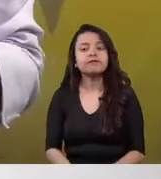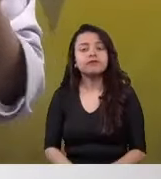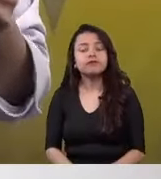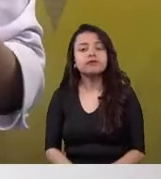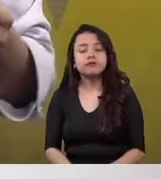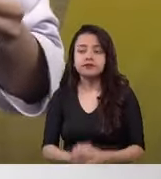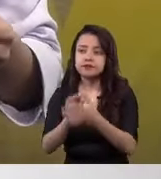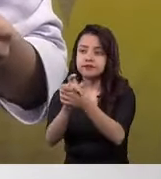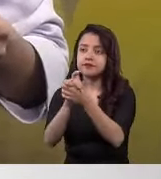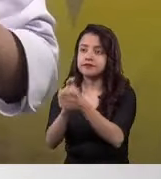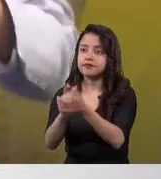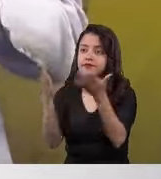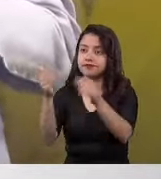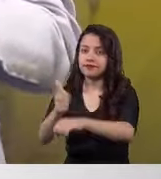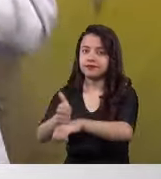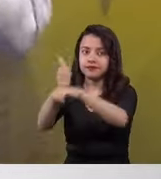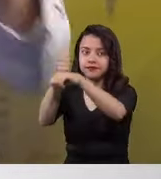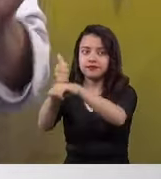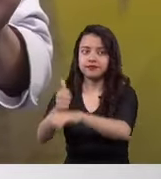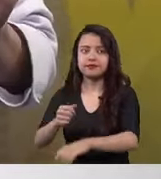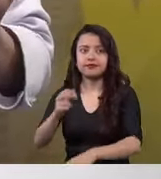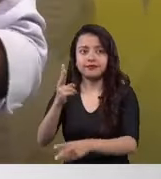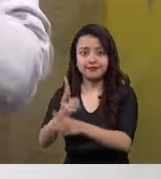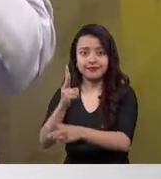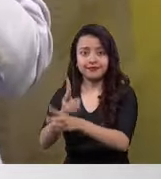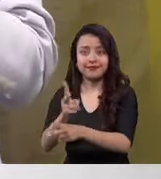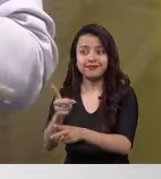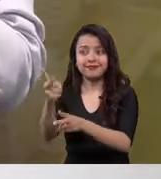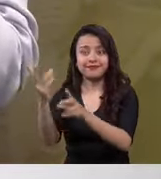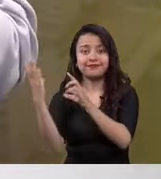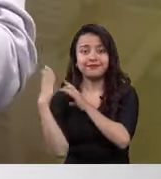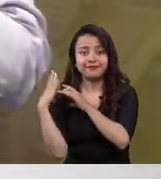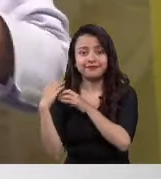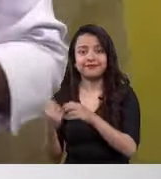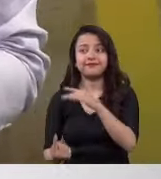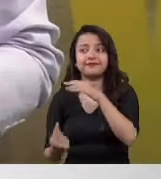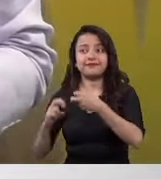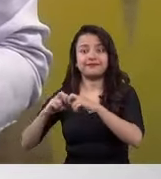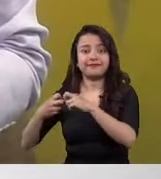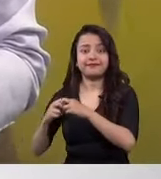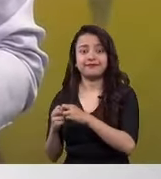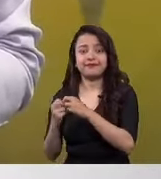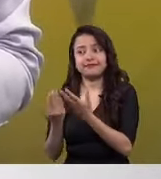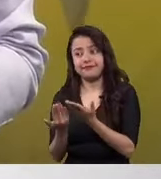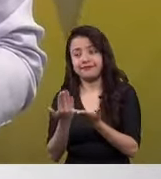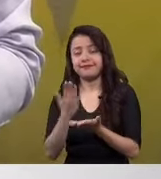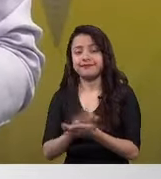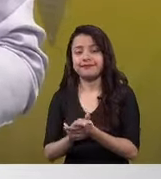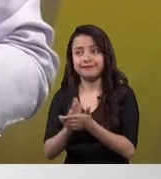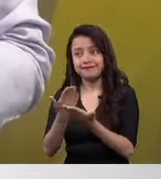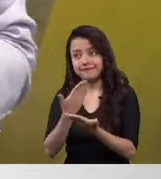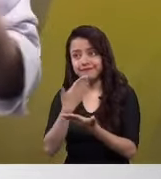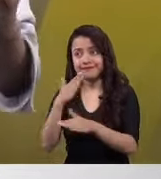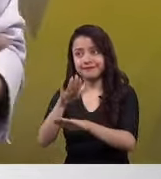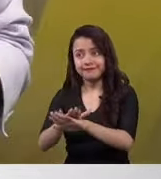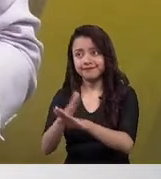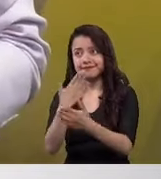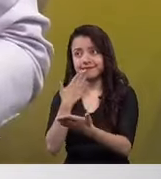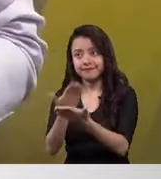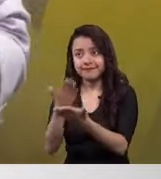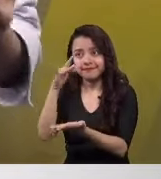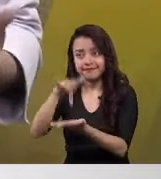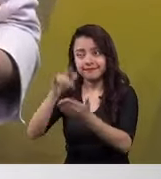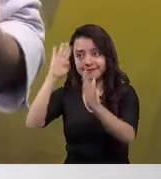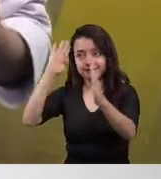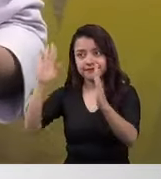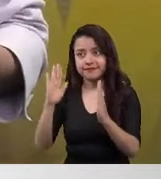de riesgo, Carlos Carrillo, quien tiene muchísimos chicharrones dentro de esos, este que estamos mencionando aquí. Así que, director, como siempre, gracias por